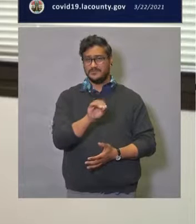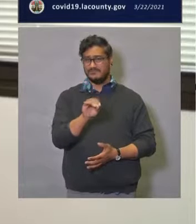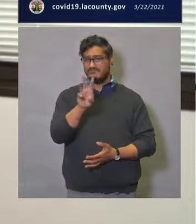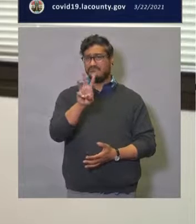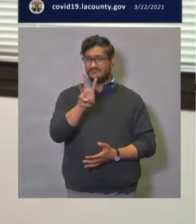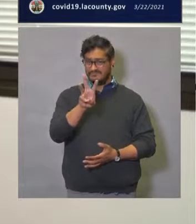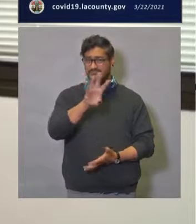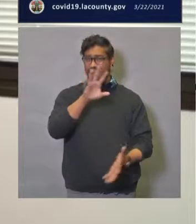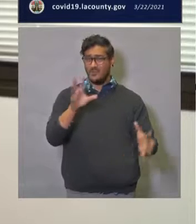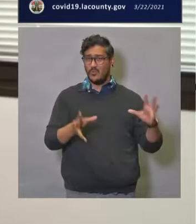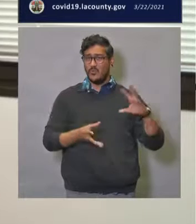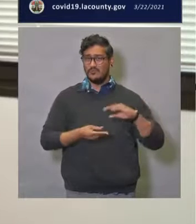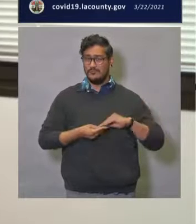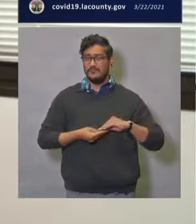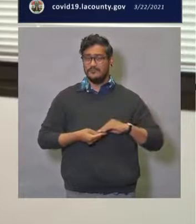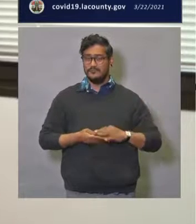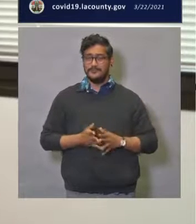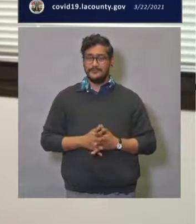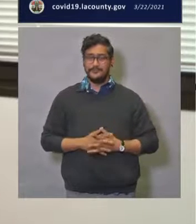22,806.